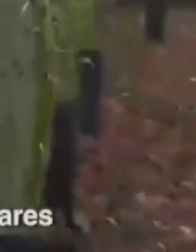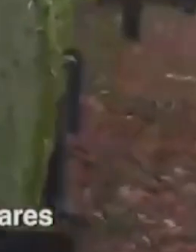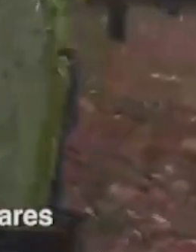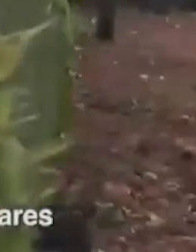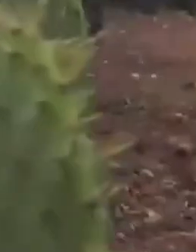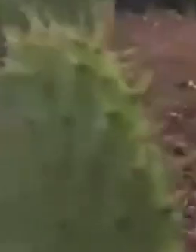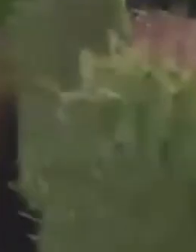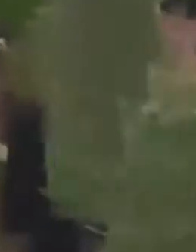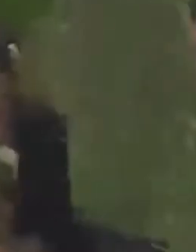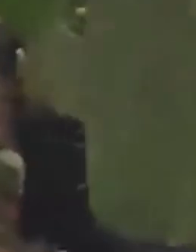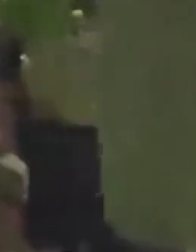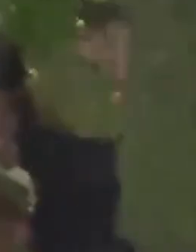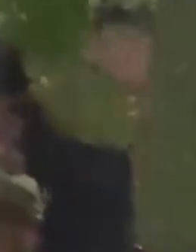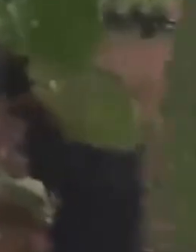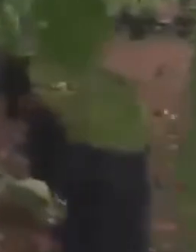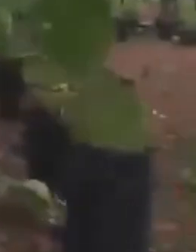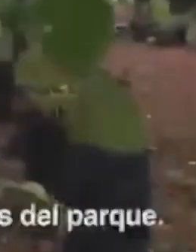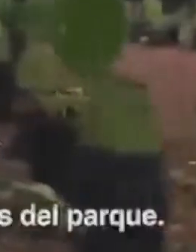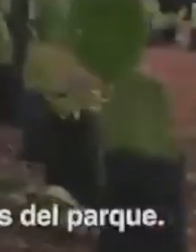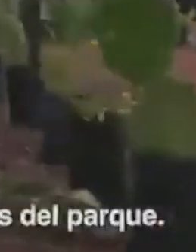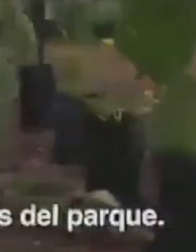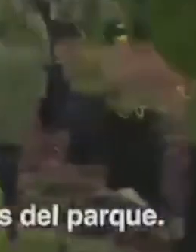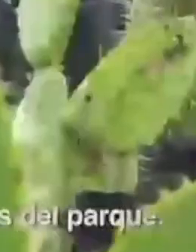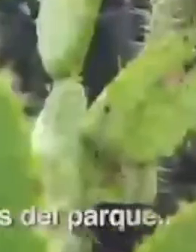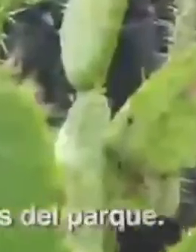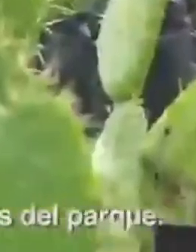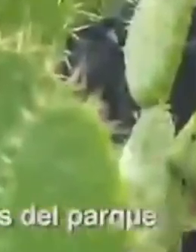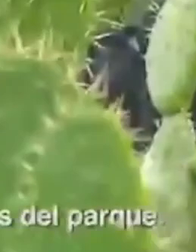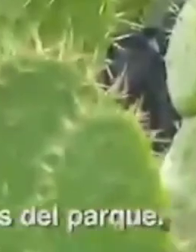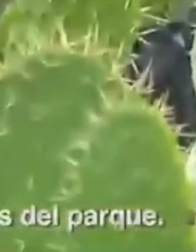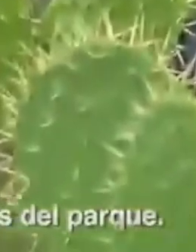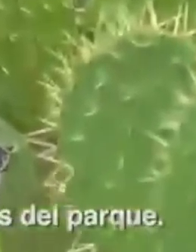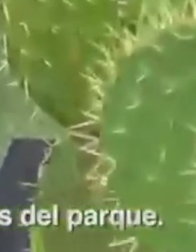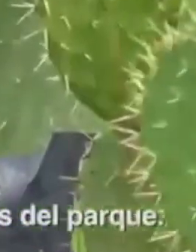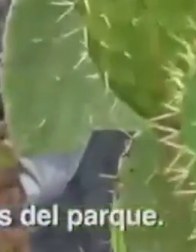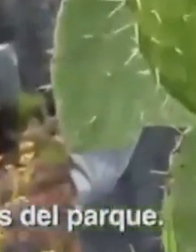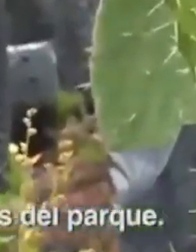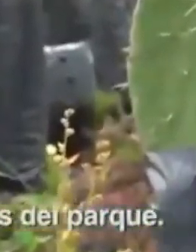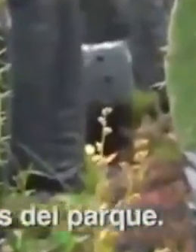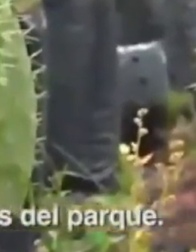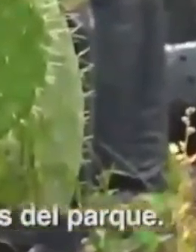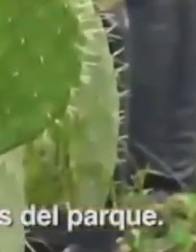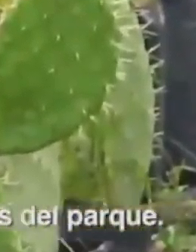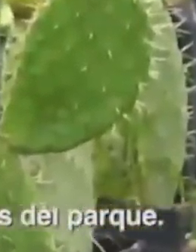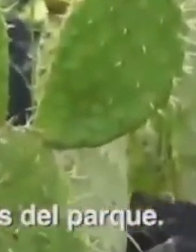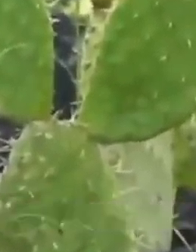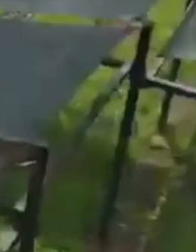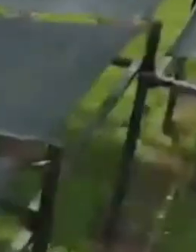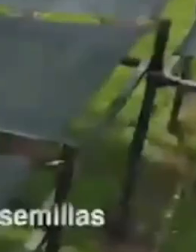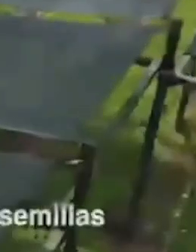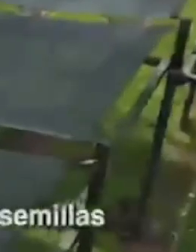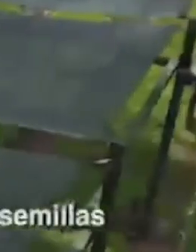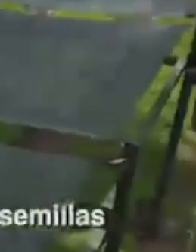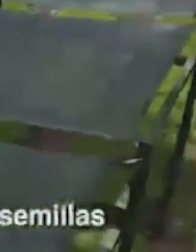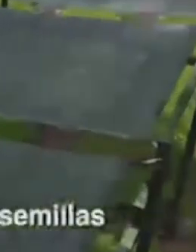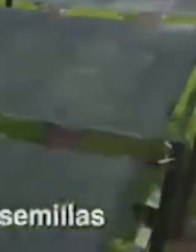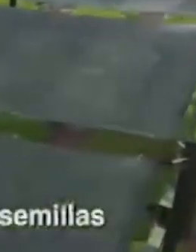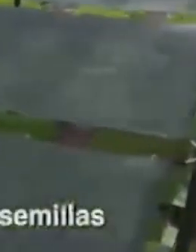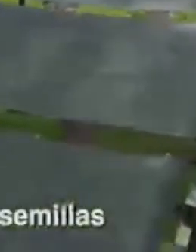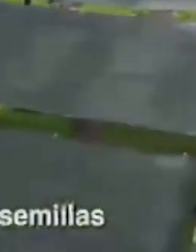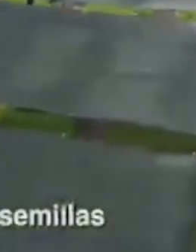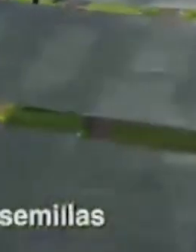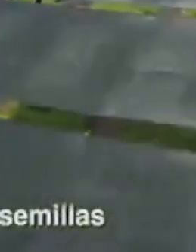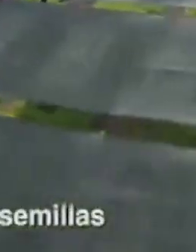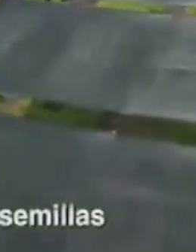trabajos preliminares de mantenimiento fitosanitario a 35.000 nopales que serán sembrados en distintas áreas del parque. Asimismo, se